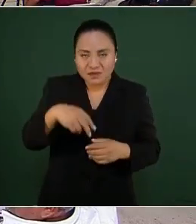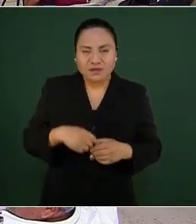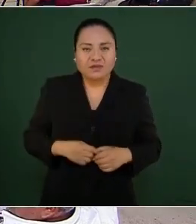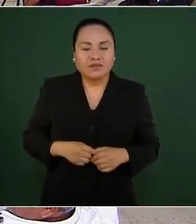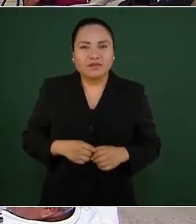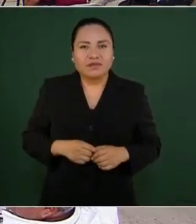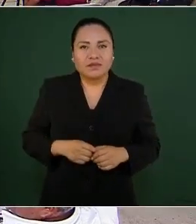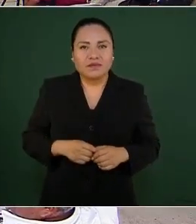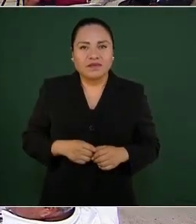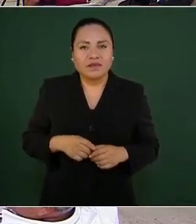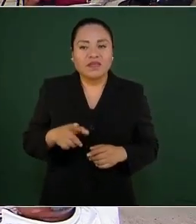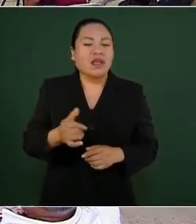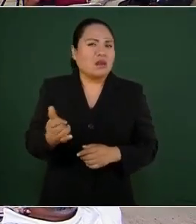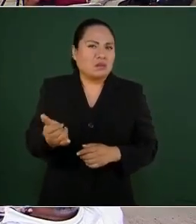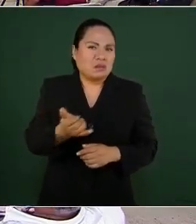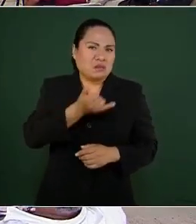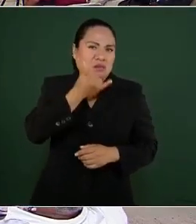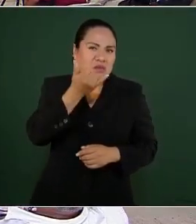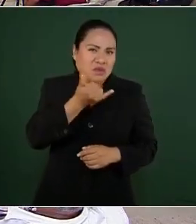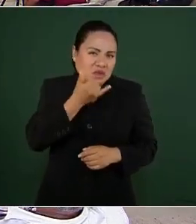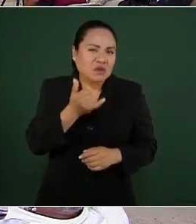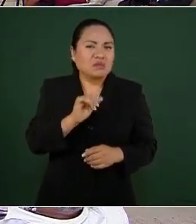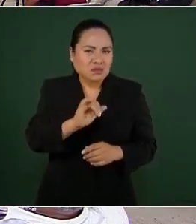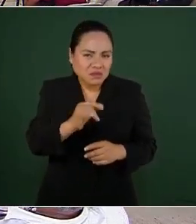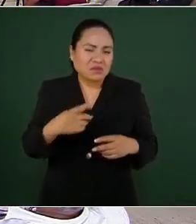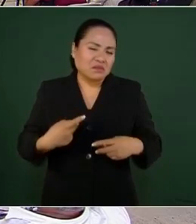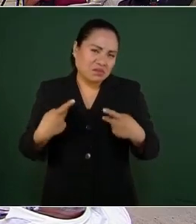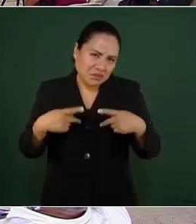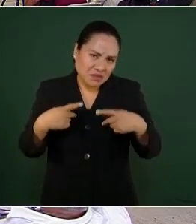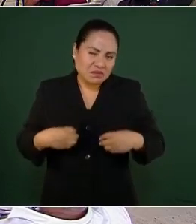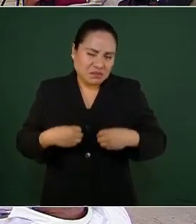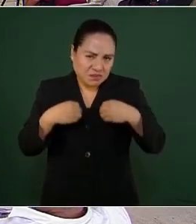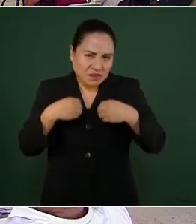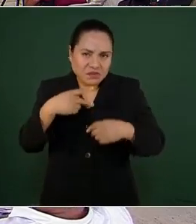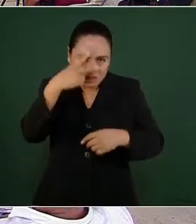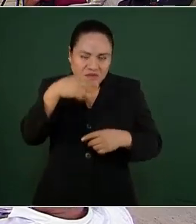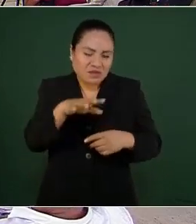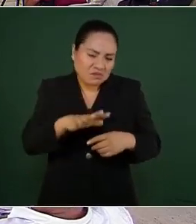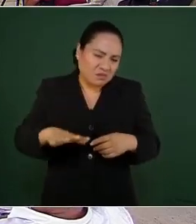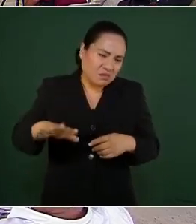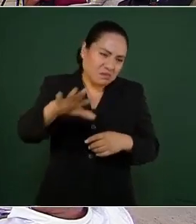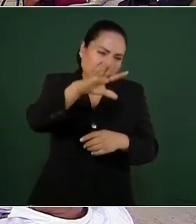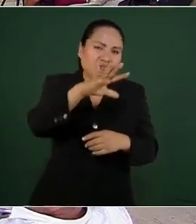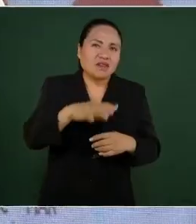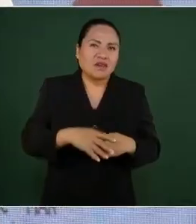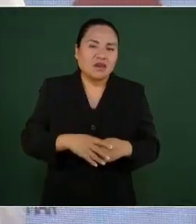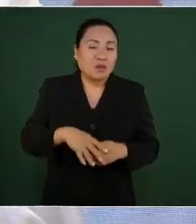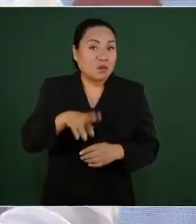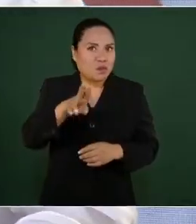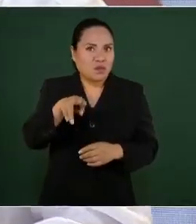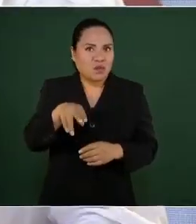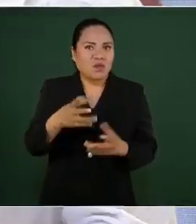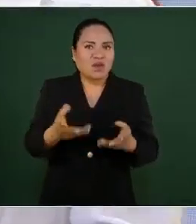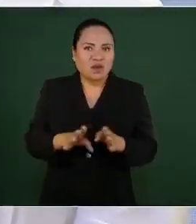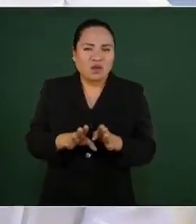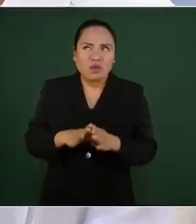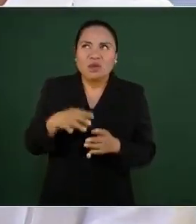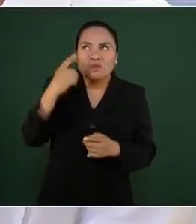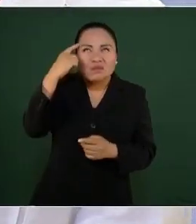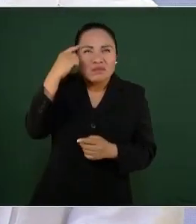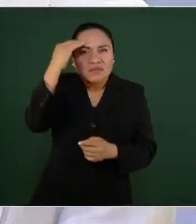Y puede que se equivoque, pero no se equivoca nunca en saber lo que no le